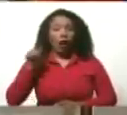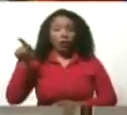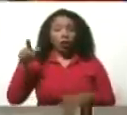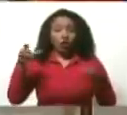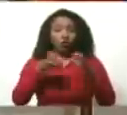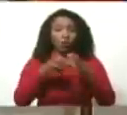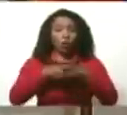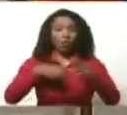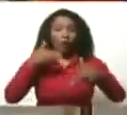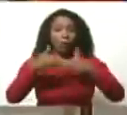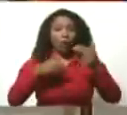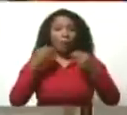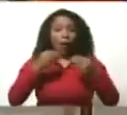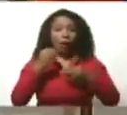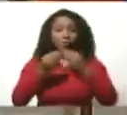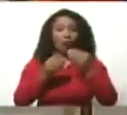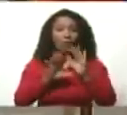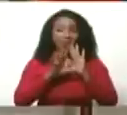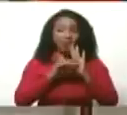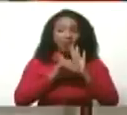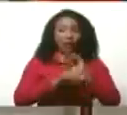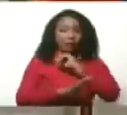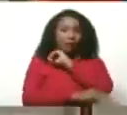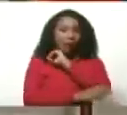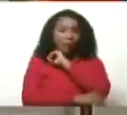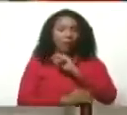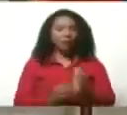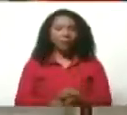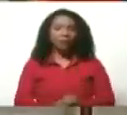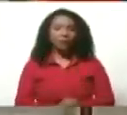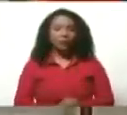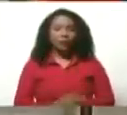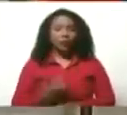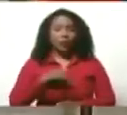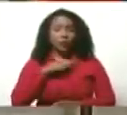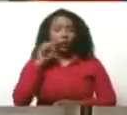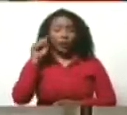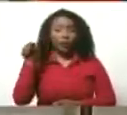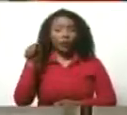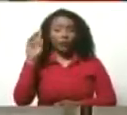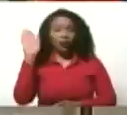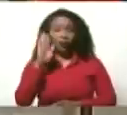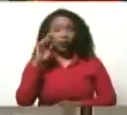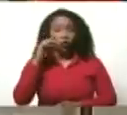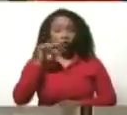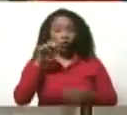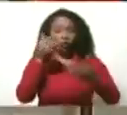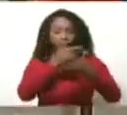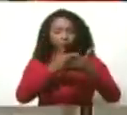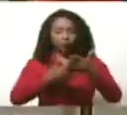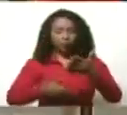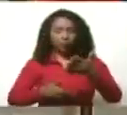mafia para cometer todos estos delitos que hemos venido describiendo.